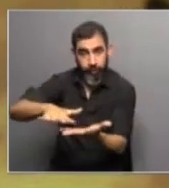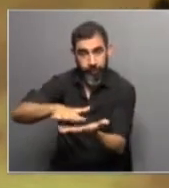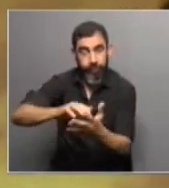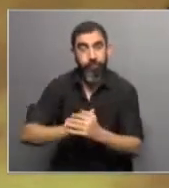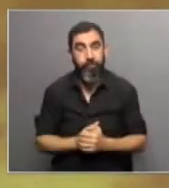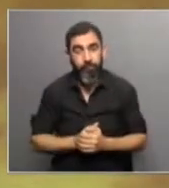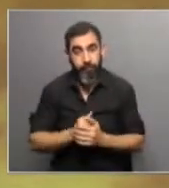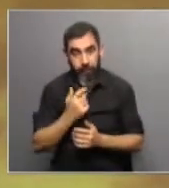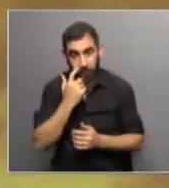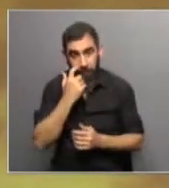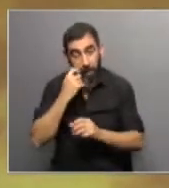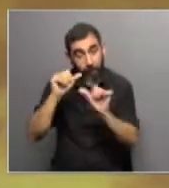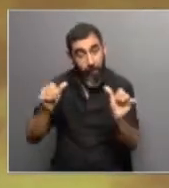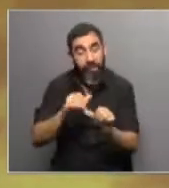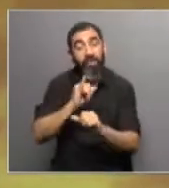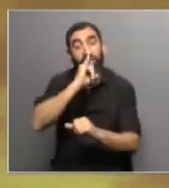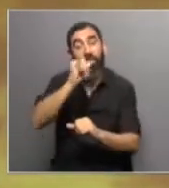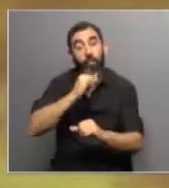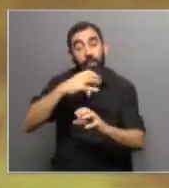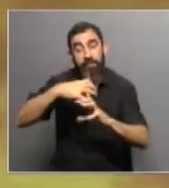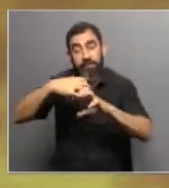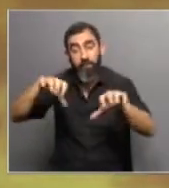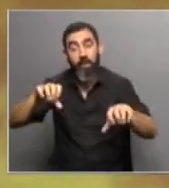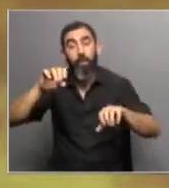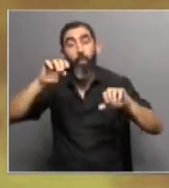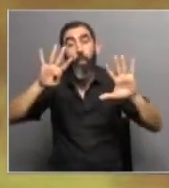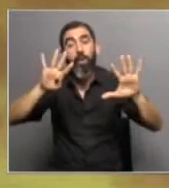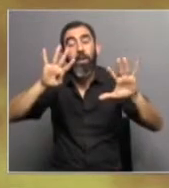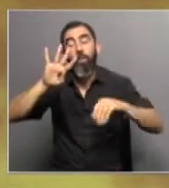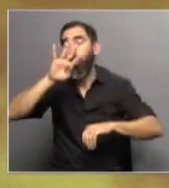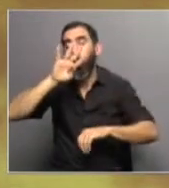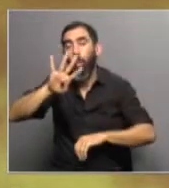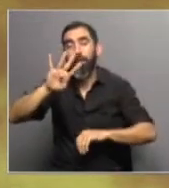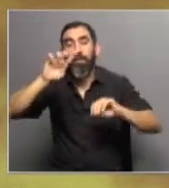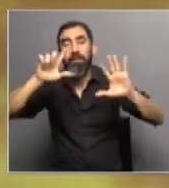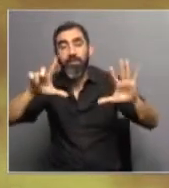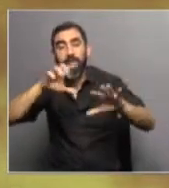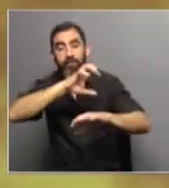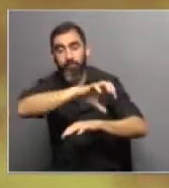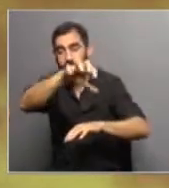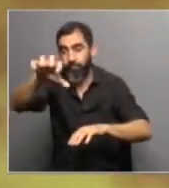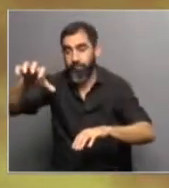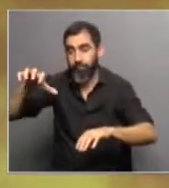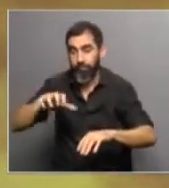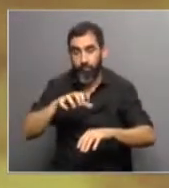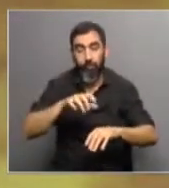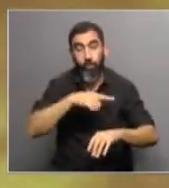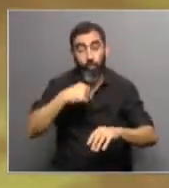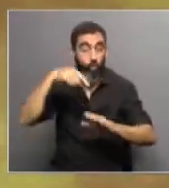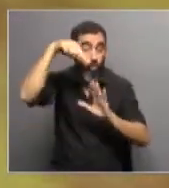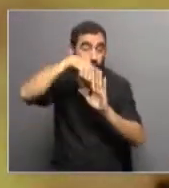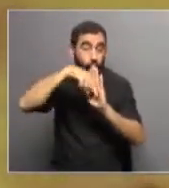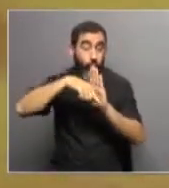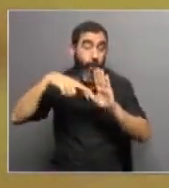Y para hacer el informe a nivel regional se dividió el mundo en 47 regiones. ¿Está bien? Nosotros somos el sudeste de Sudamérica, que